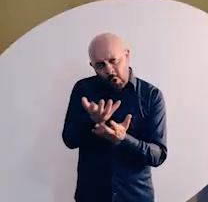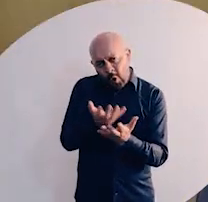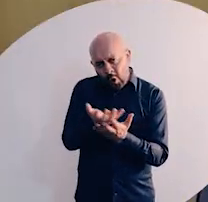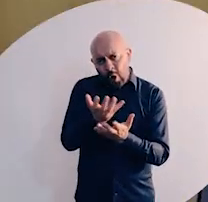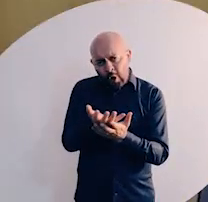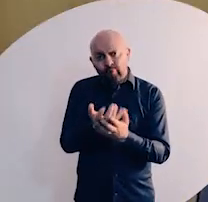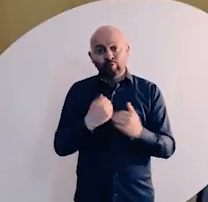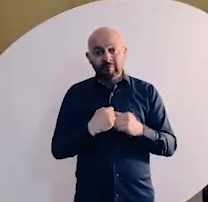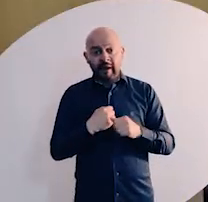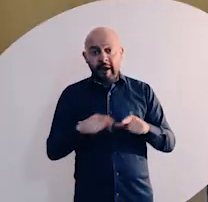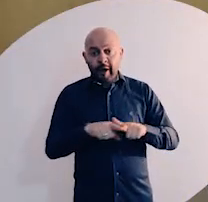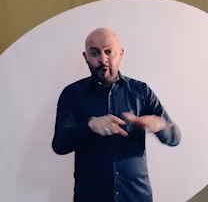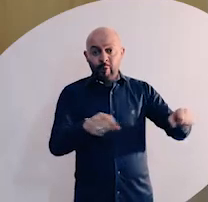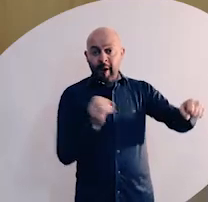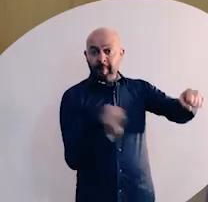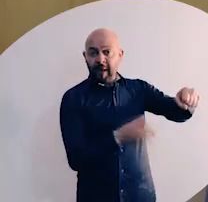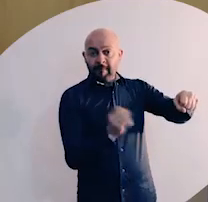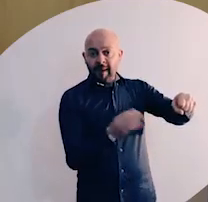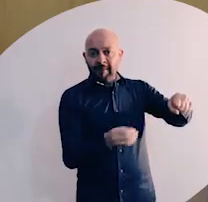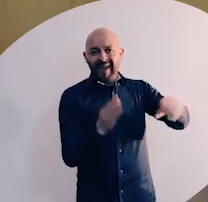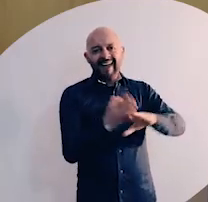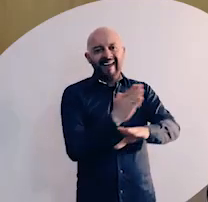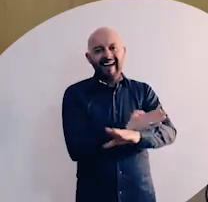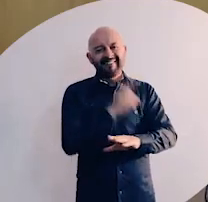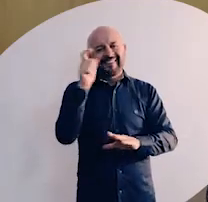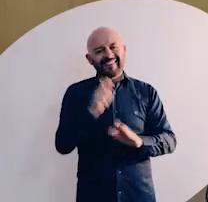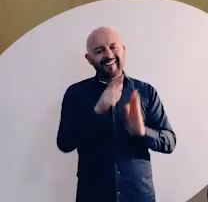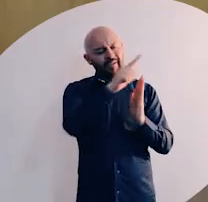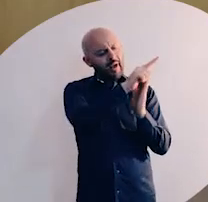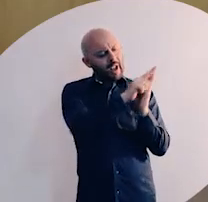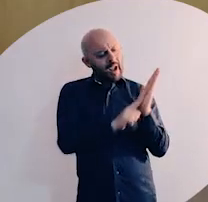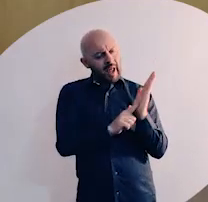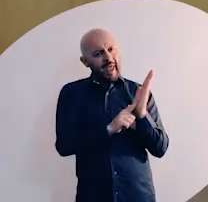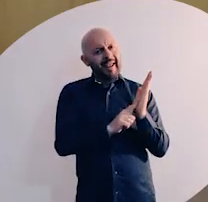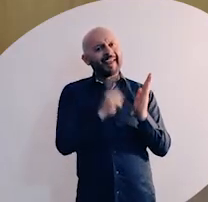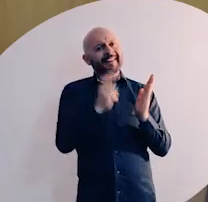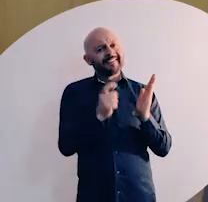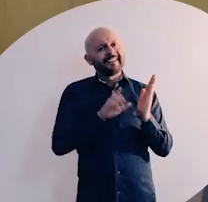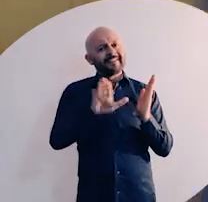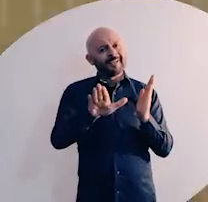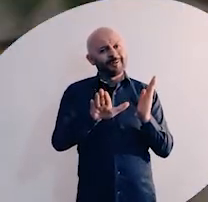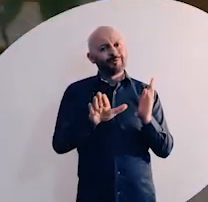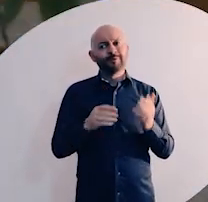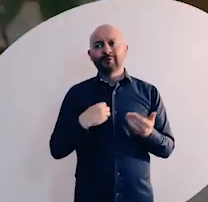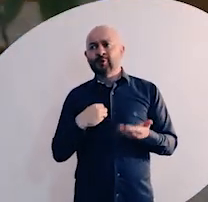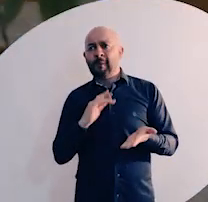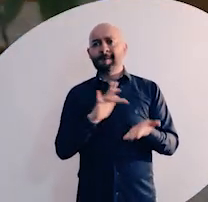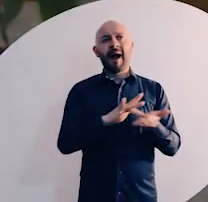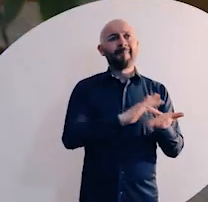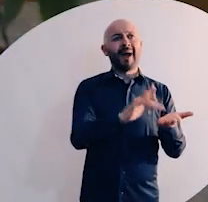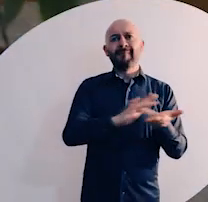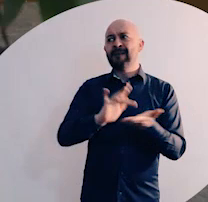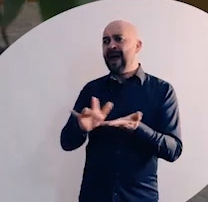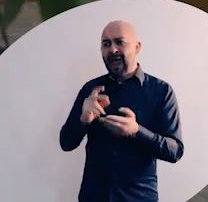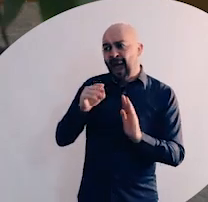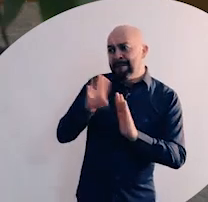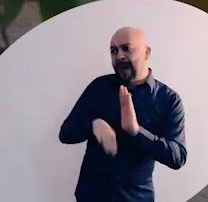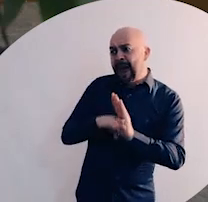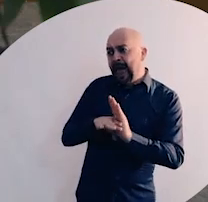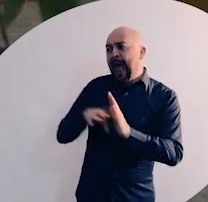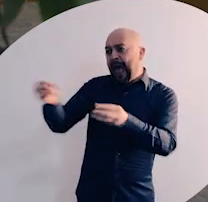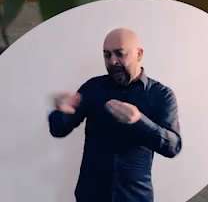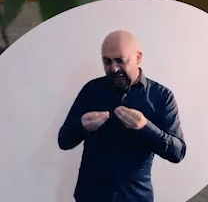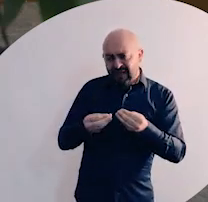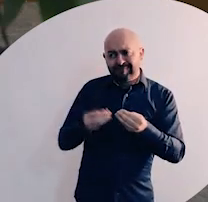consejo efectivo es que cuando se vaya a hacer el mercado se lleve una lista con sus necesidades. Así evita dejarse llevar por